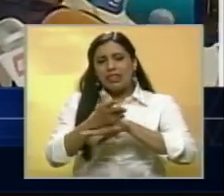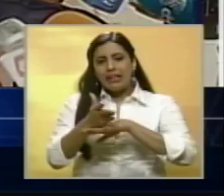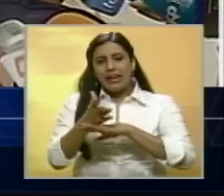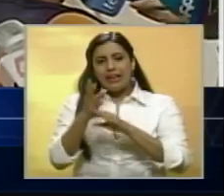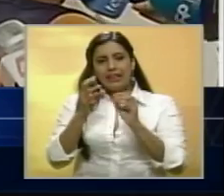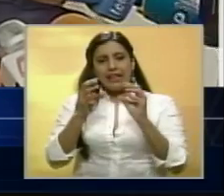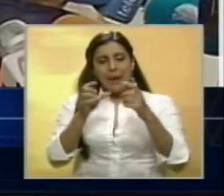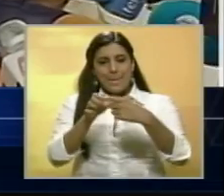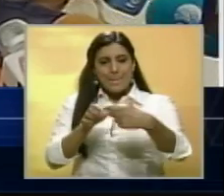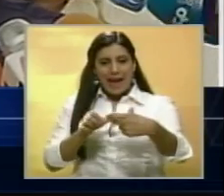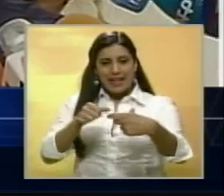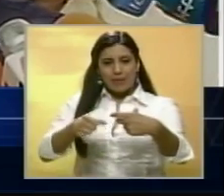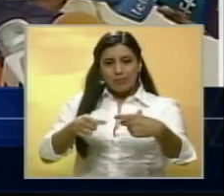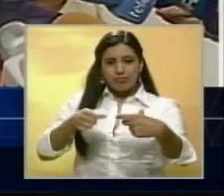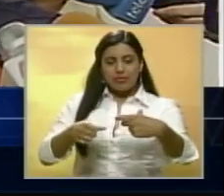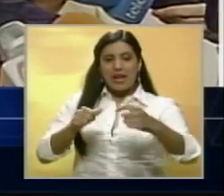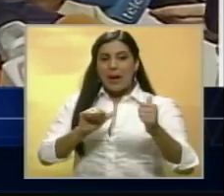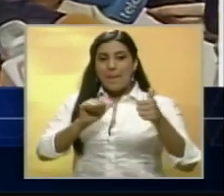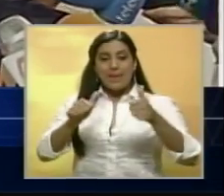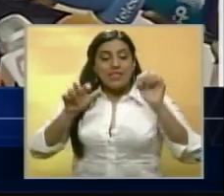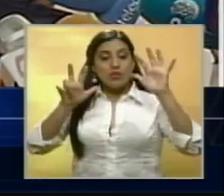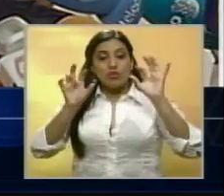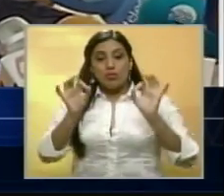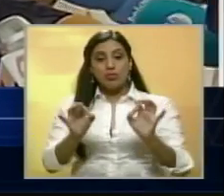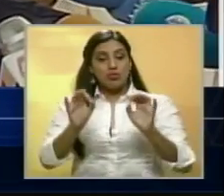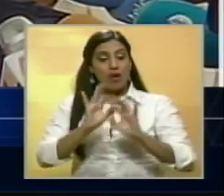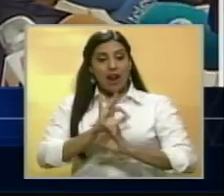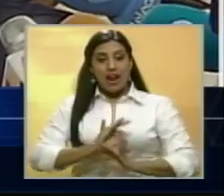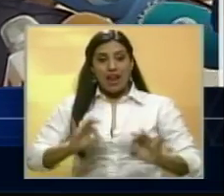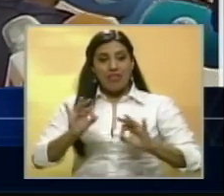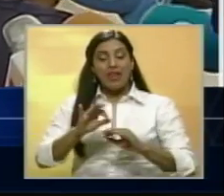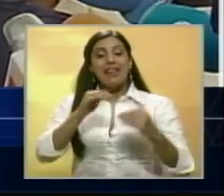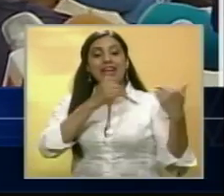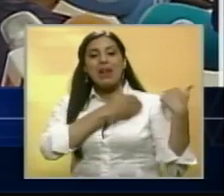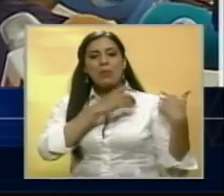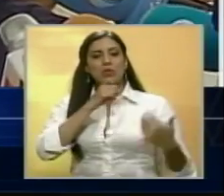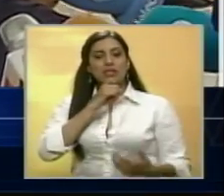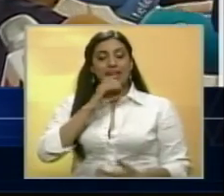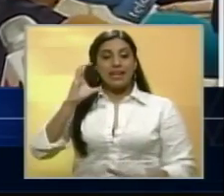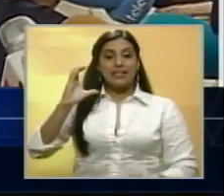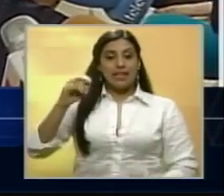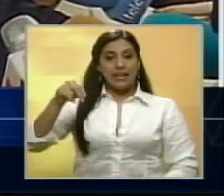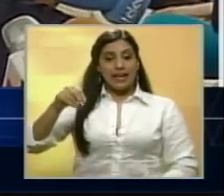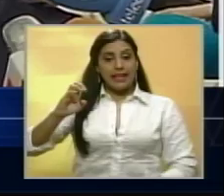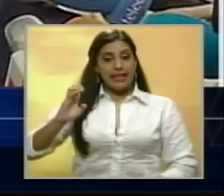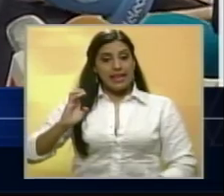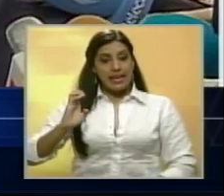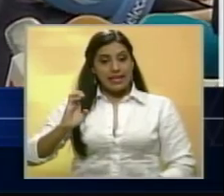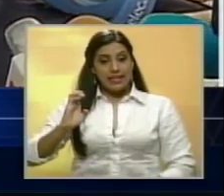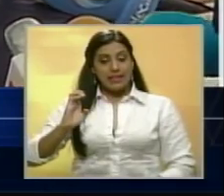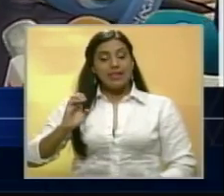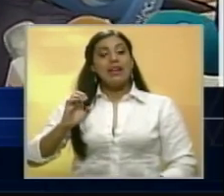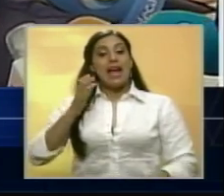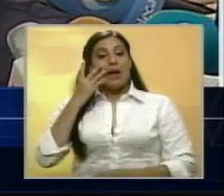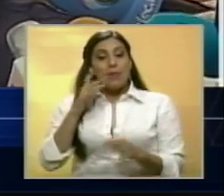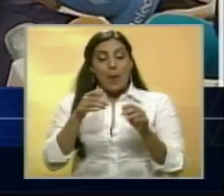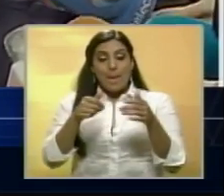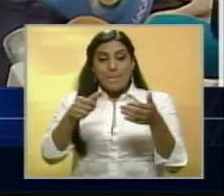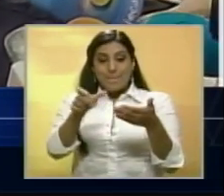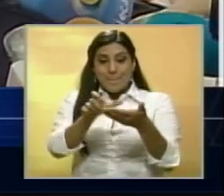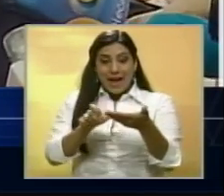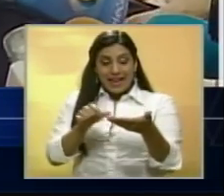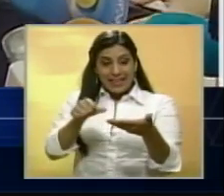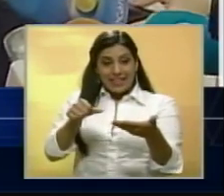instalar la máquina que no arrancó a las 8 de la mañana, es responsabilidad del Consejo Nacional Electoral, que si la máquina